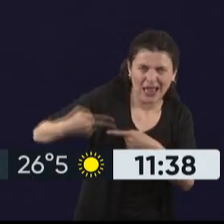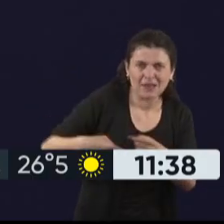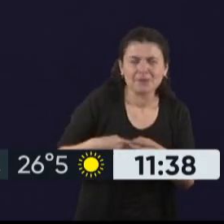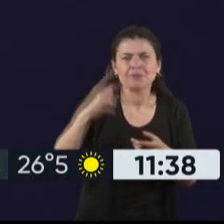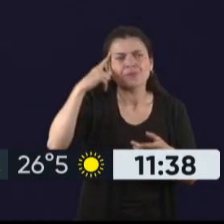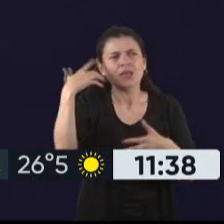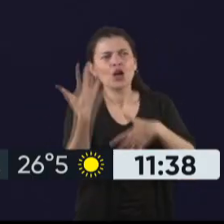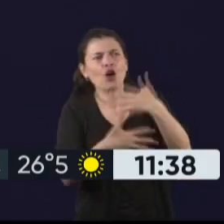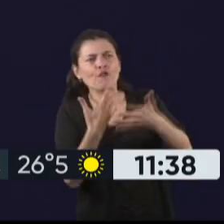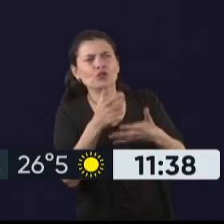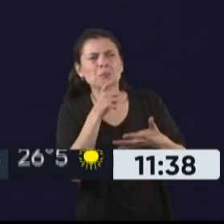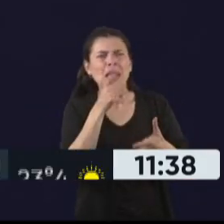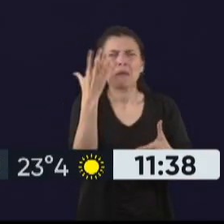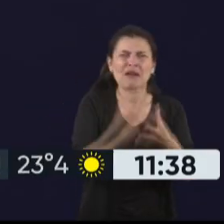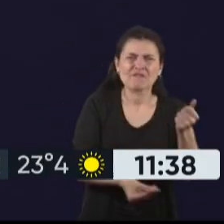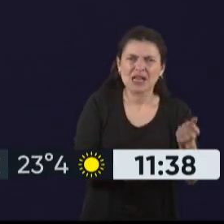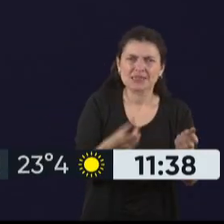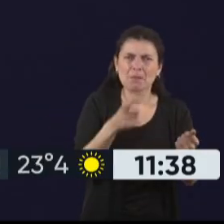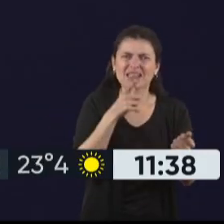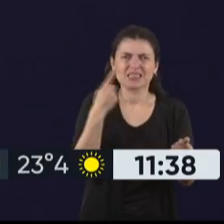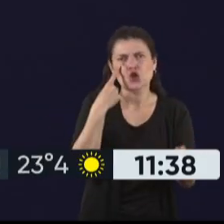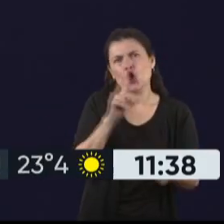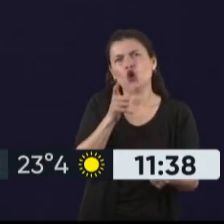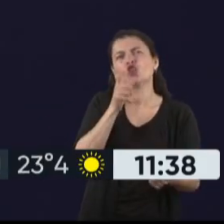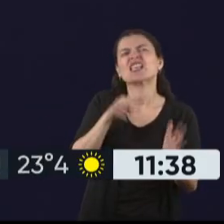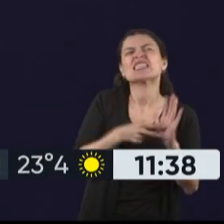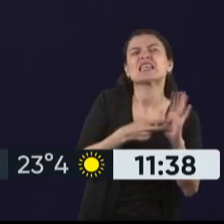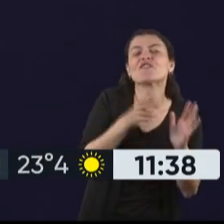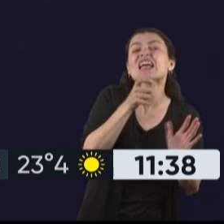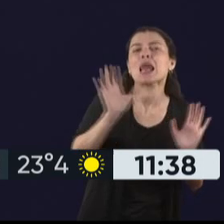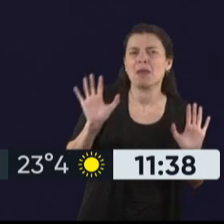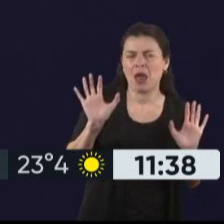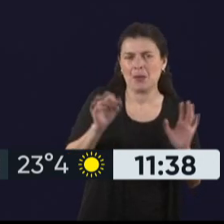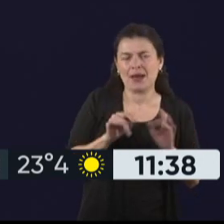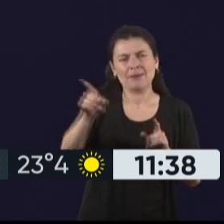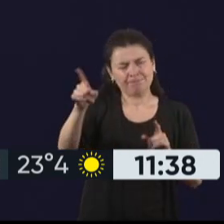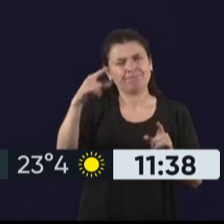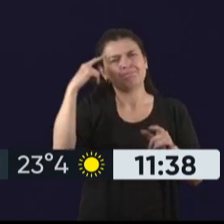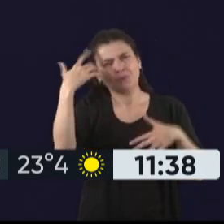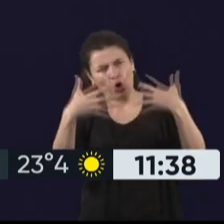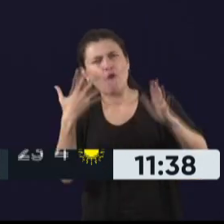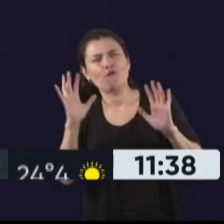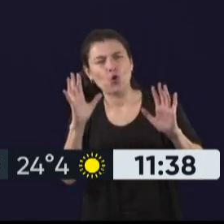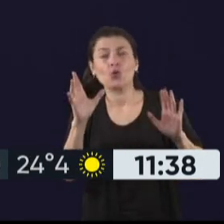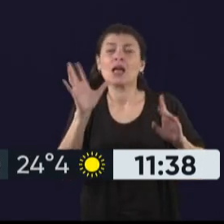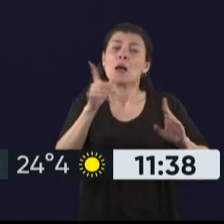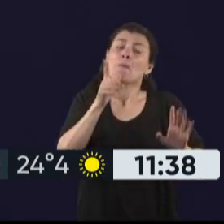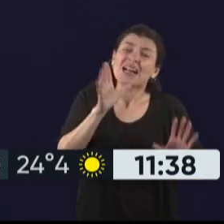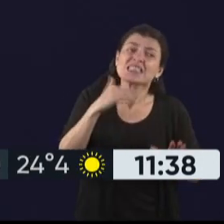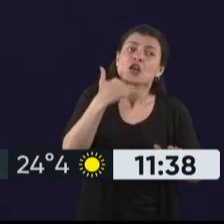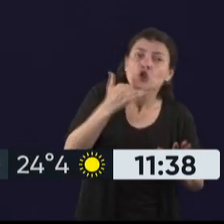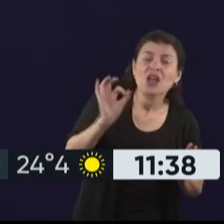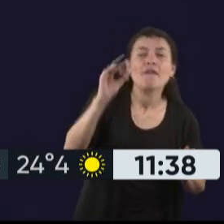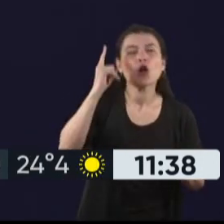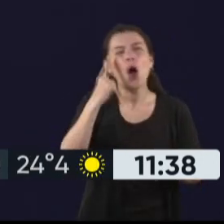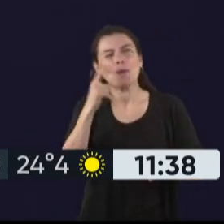confundir conceptos, pero bueno, no importa porque muchas veces los conceptos se confunden de manera adrede y otras